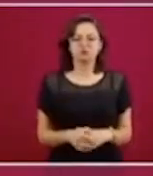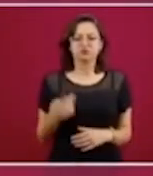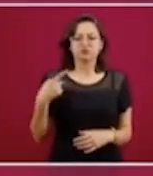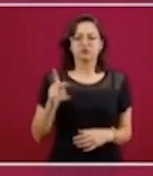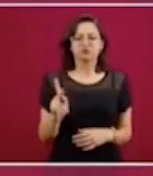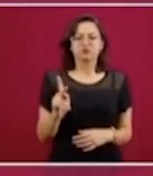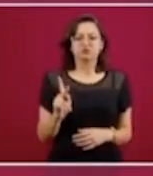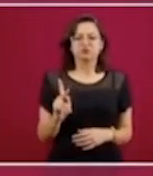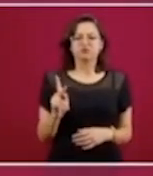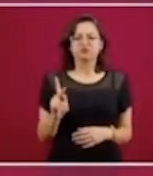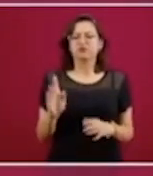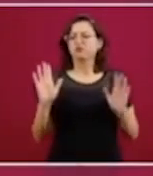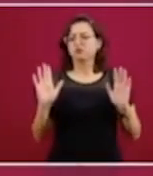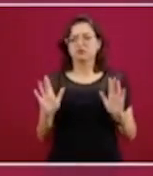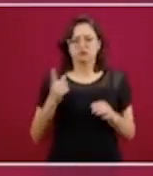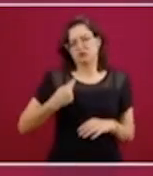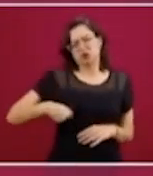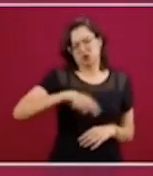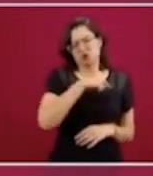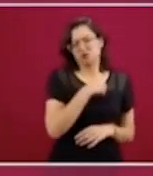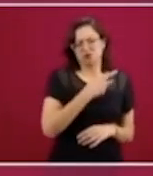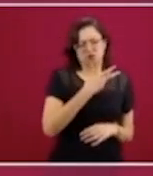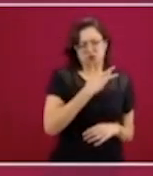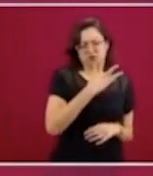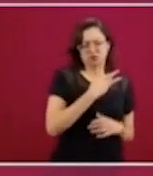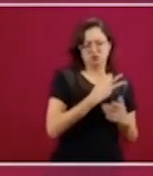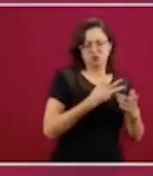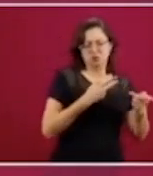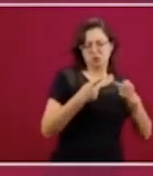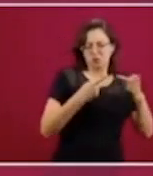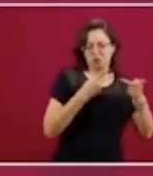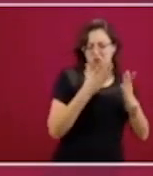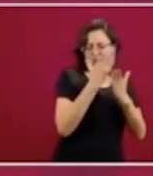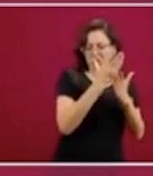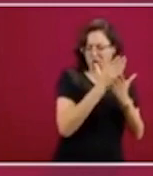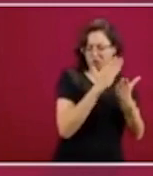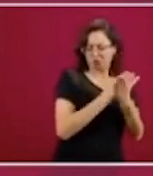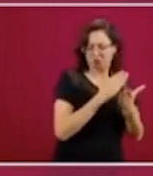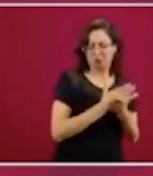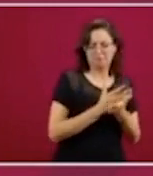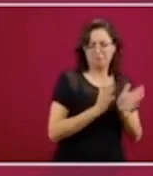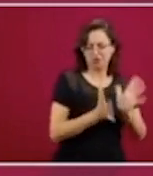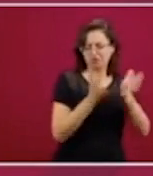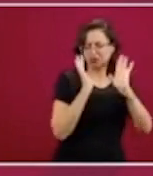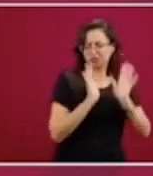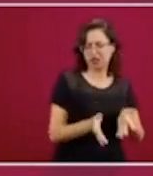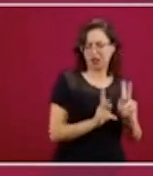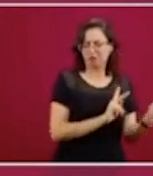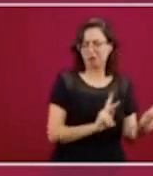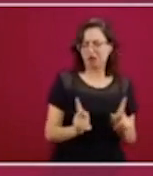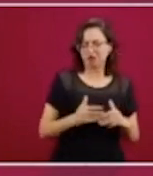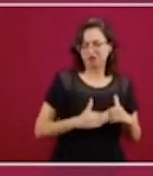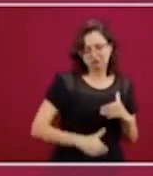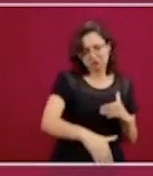Nosotros ya tenemos el plan que se está